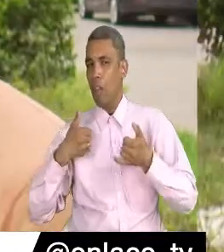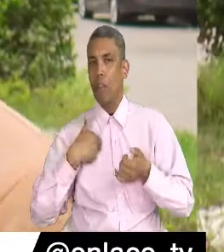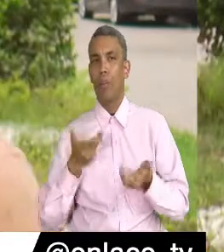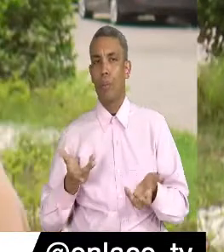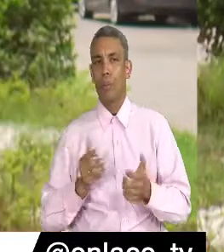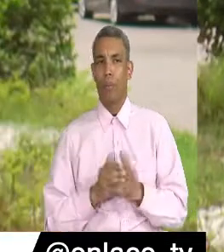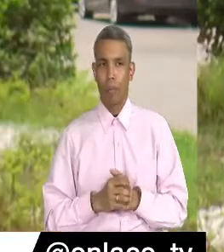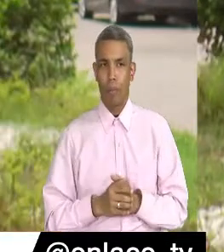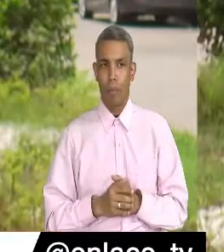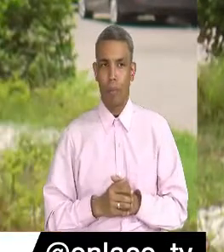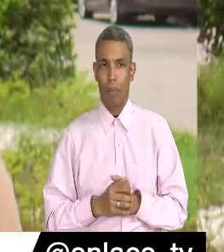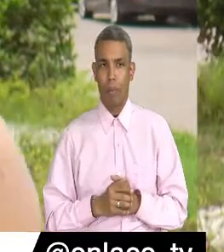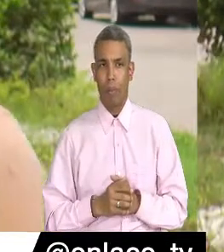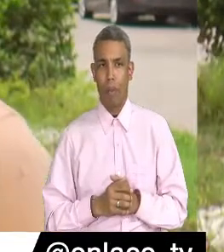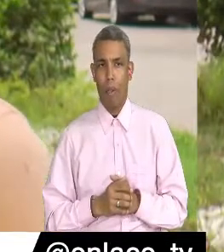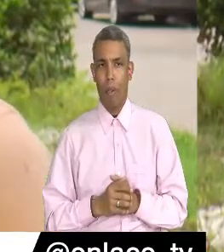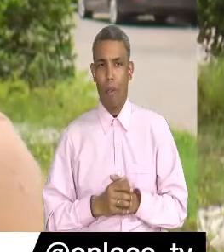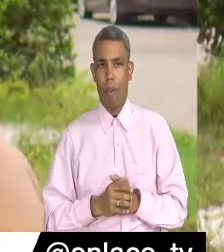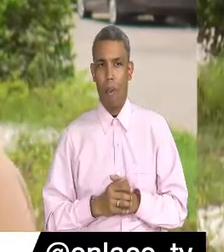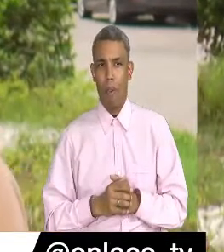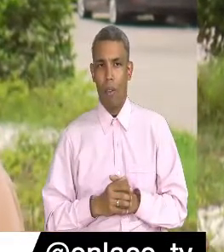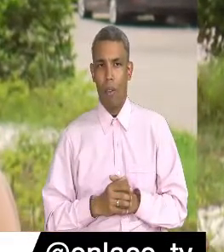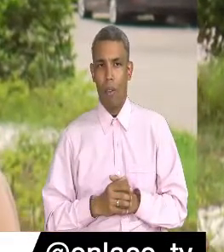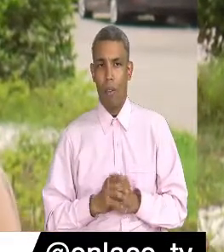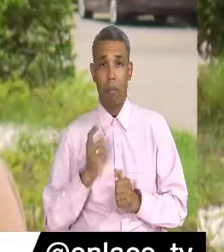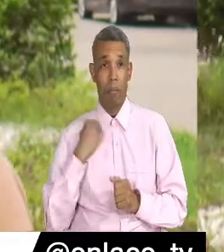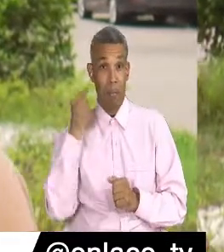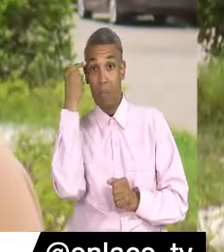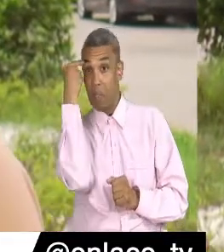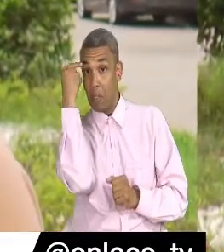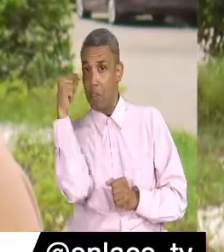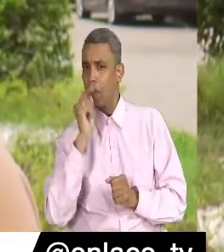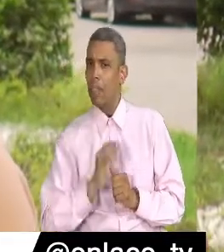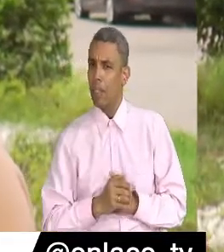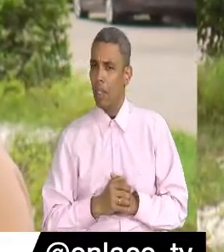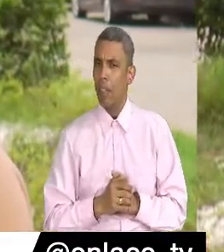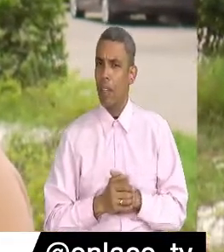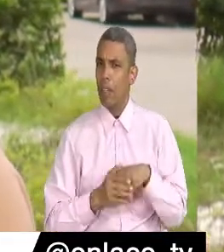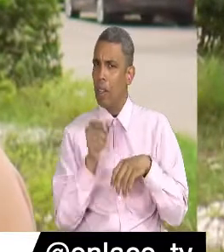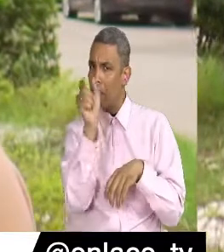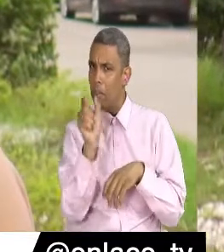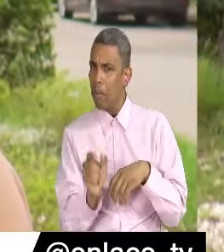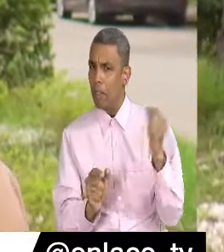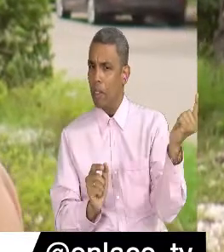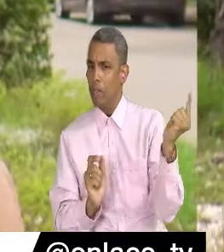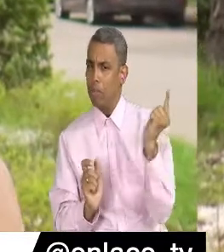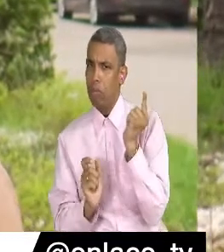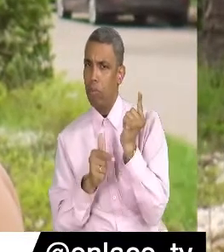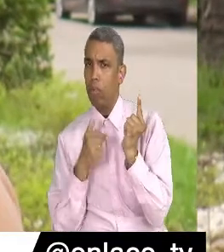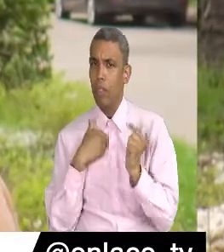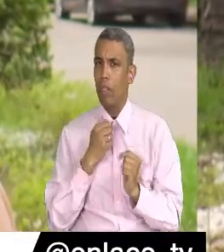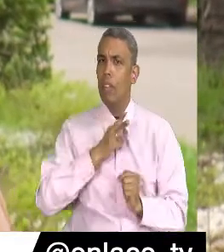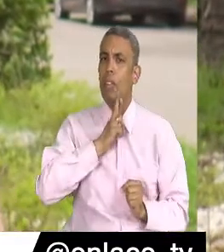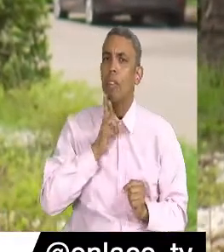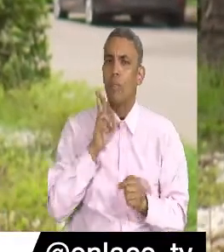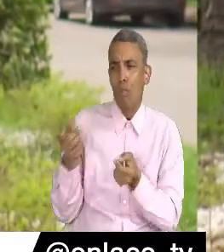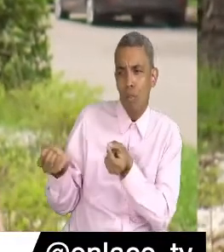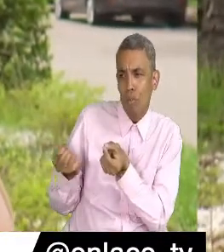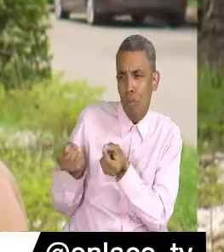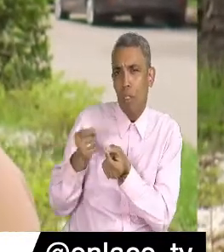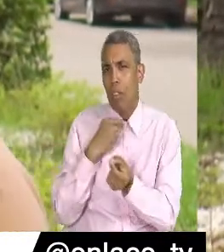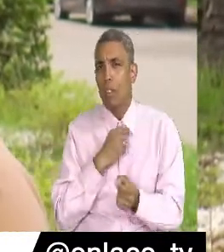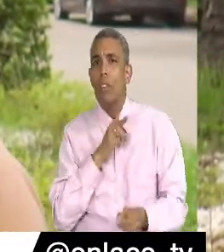el dueño de del restaurante, entonces de ahí me coge y me dice que sí, que me tengo que arreglar la barba y